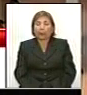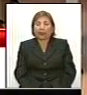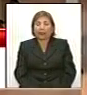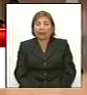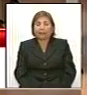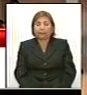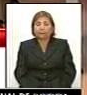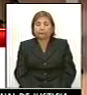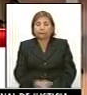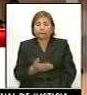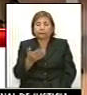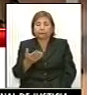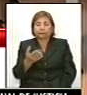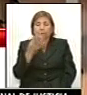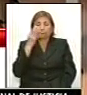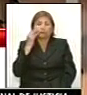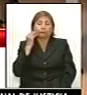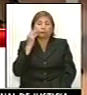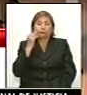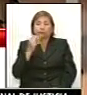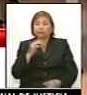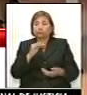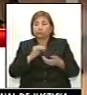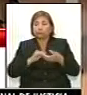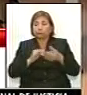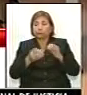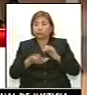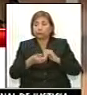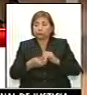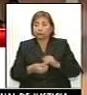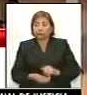En esa experiencia comunitaria,